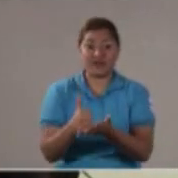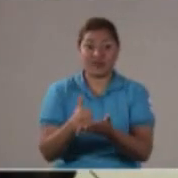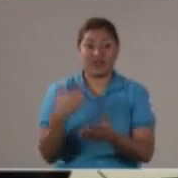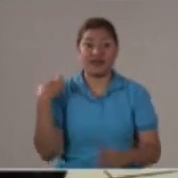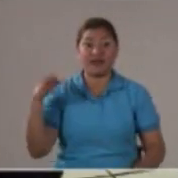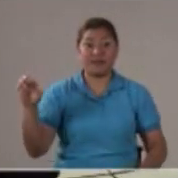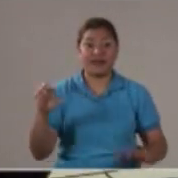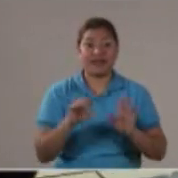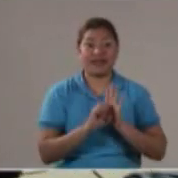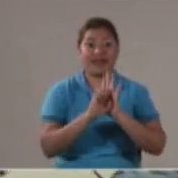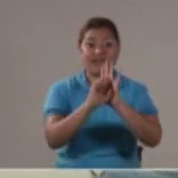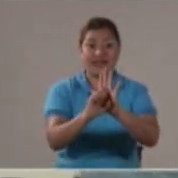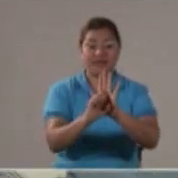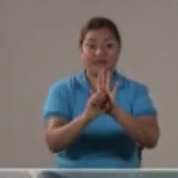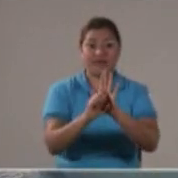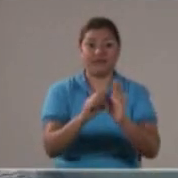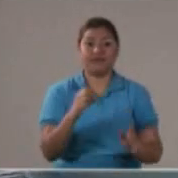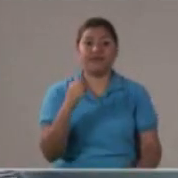Bendecía al hermano.